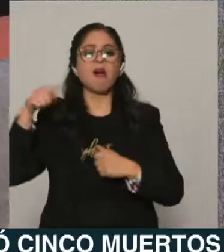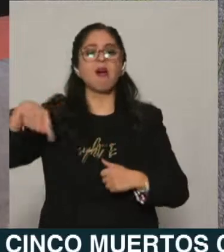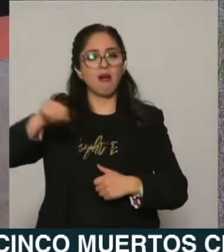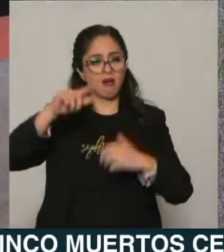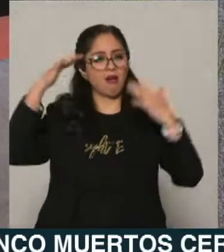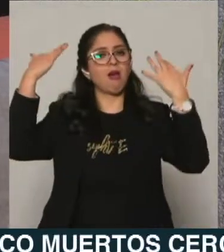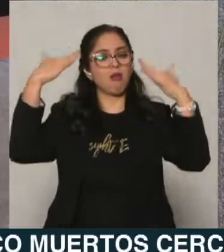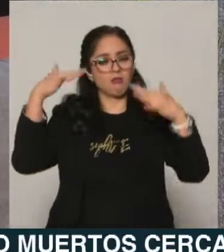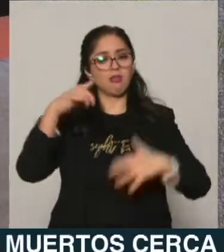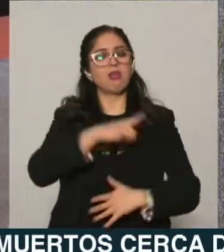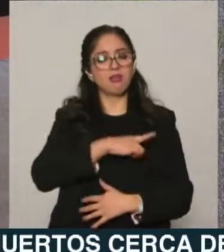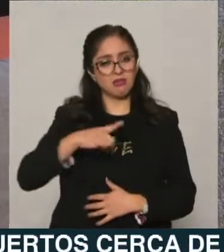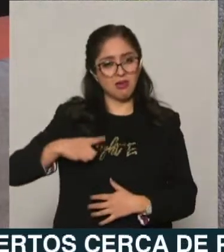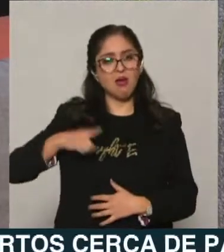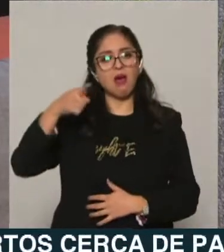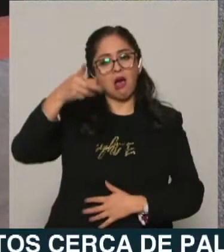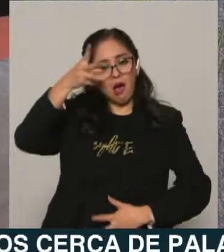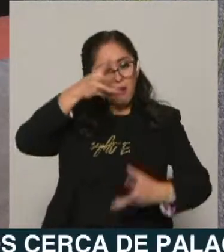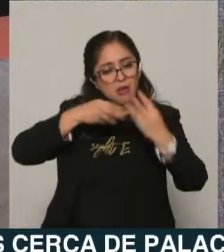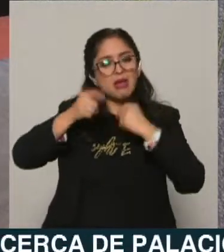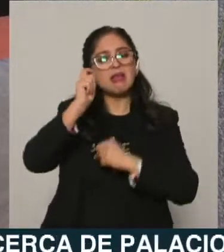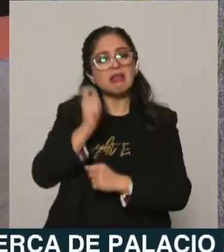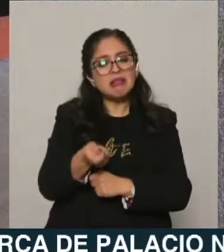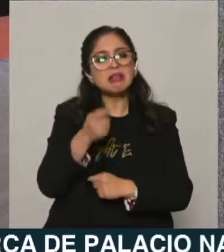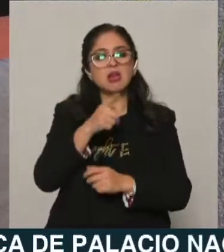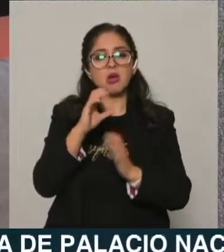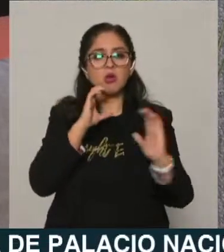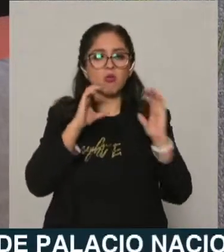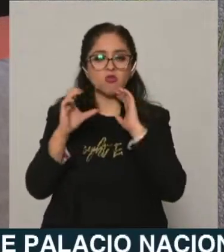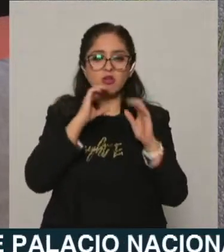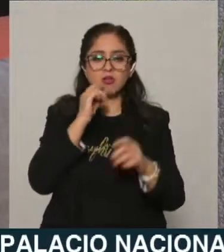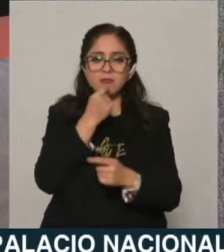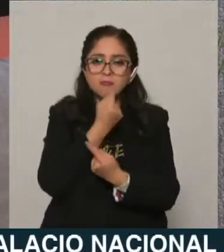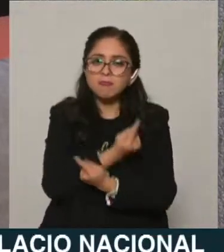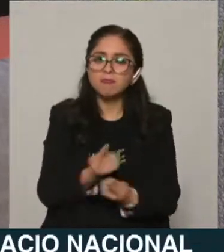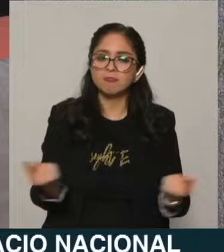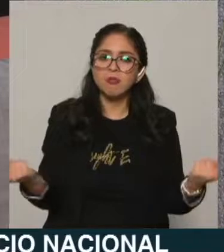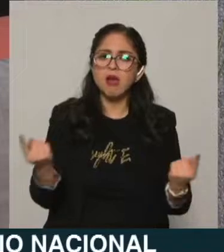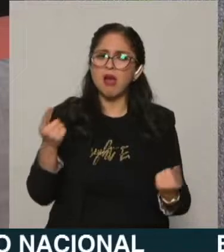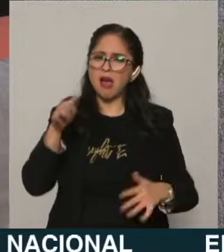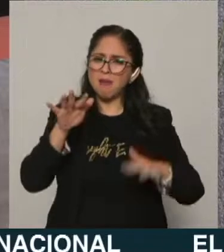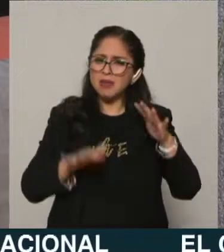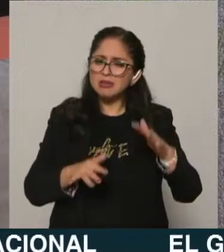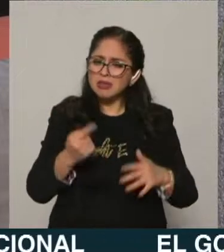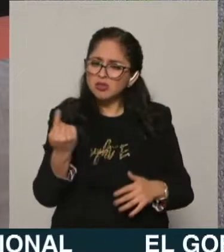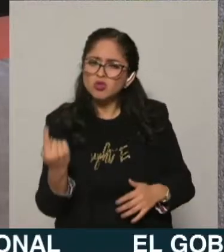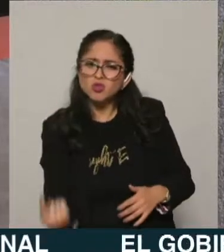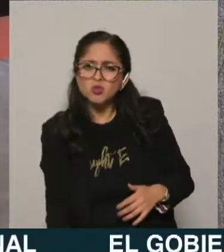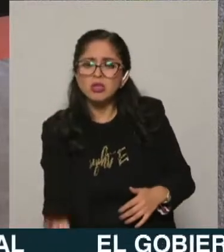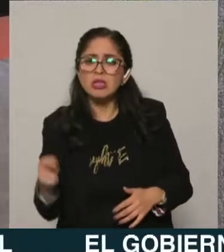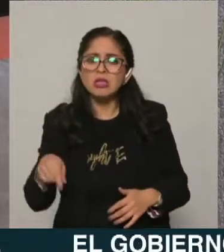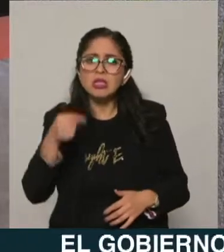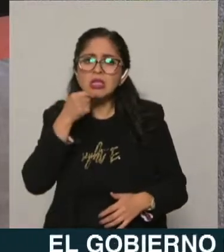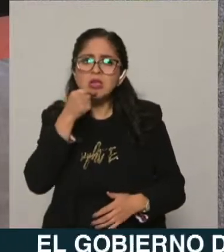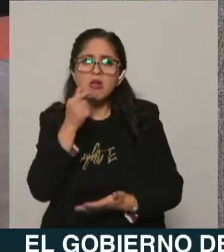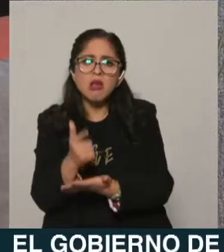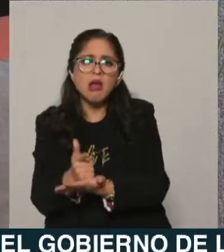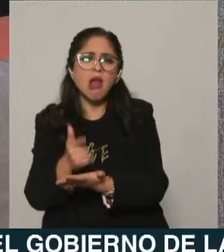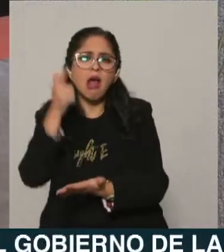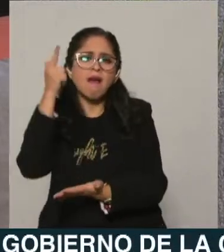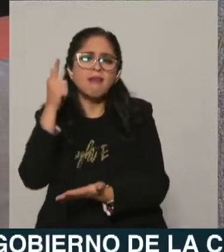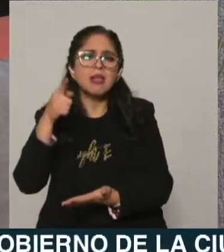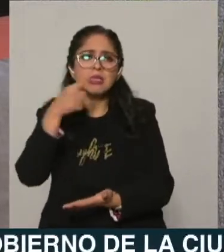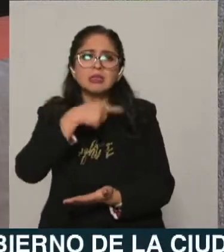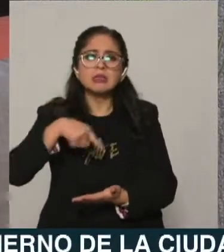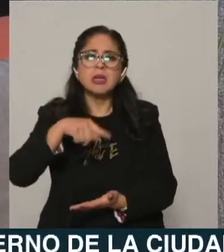tenemos que aprender a dar esta comunicación hacia nuestros niños. Es muy chistoso como niños muy pequeños con circunstancias muy graves y nosotros creemos que no se